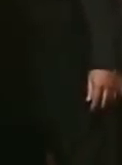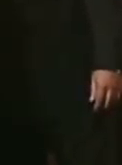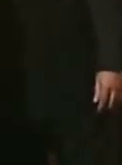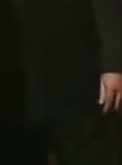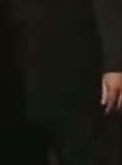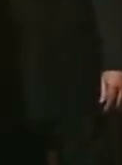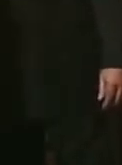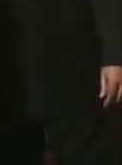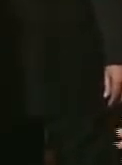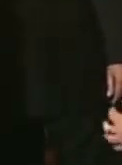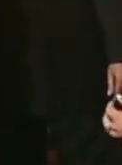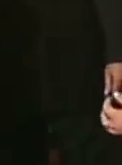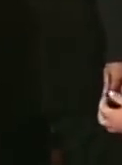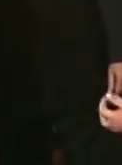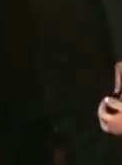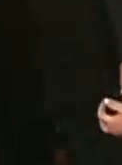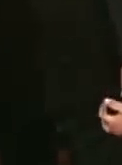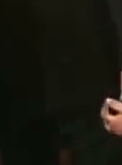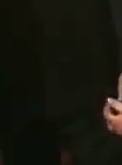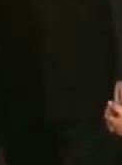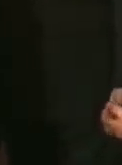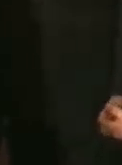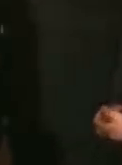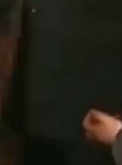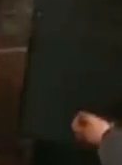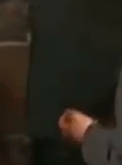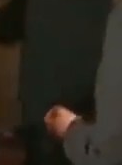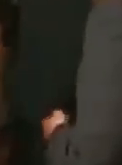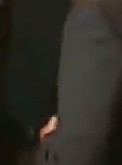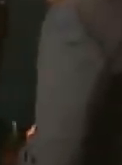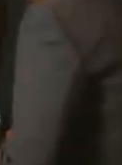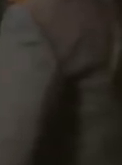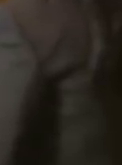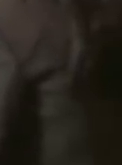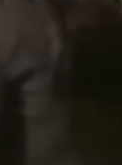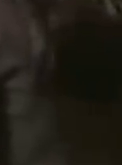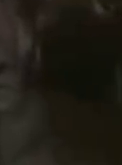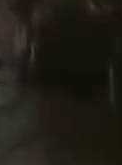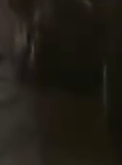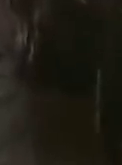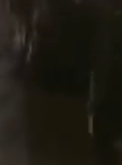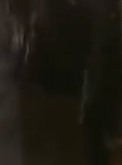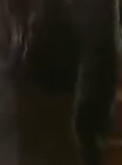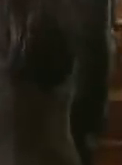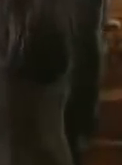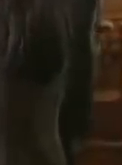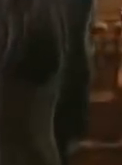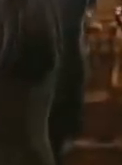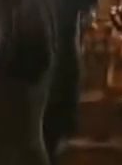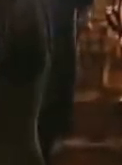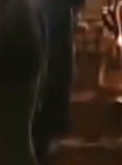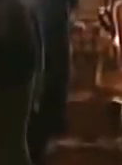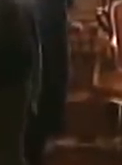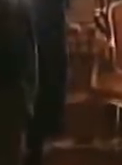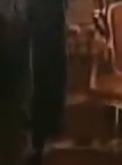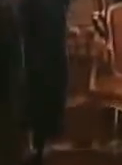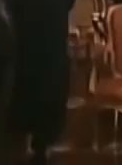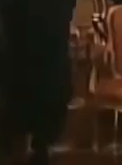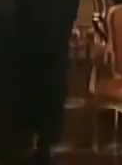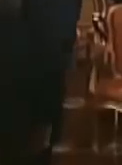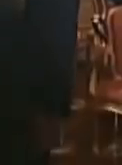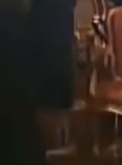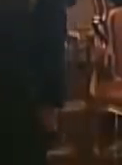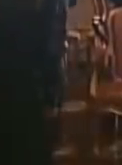están presentes la muerte, el amor y la soledad. Su obra periodística va de la mano con el humor. Los relatos de Sábado que nunca llegan, publicados